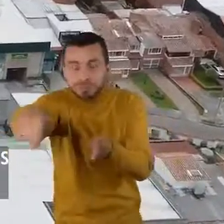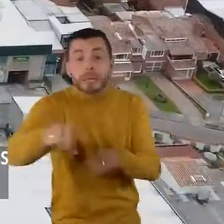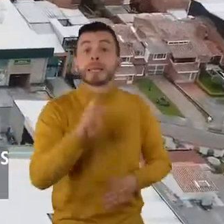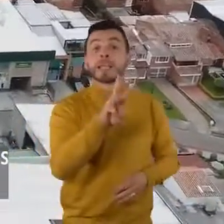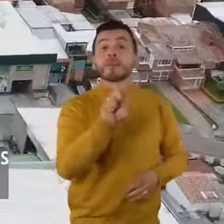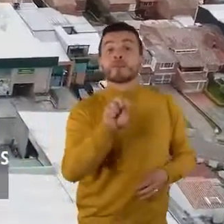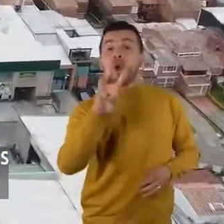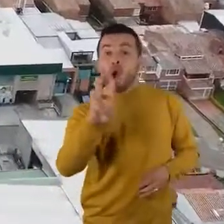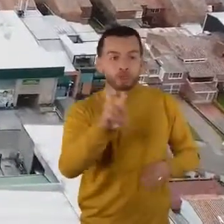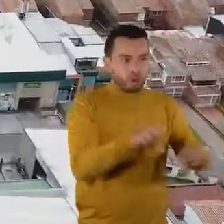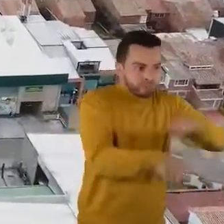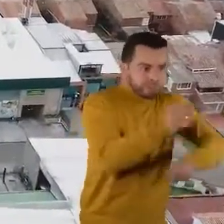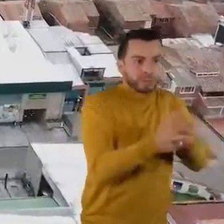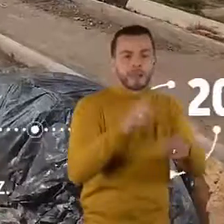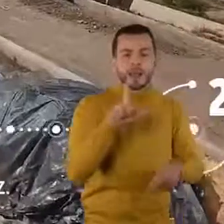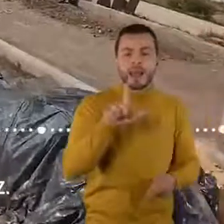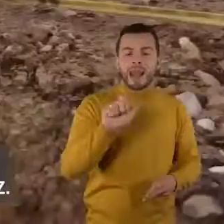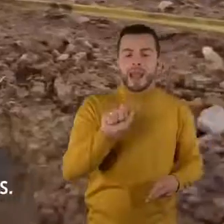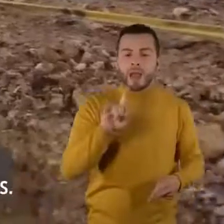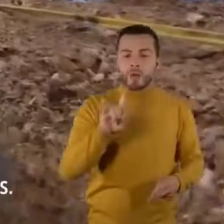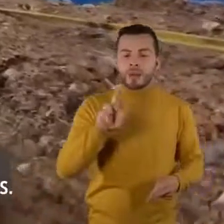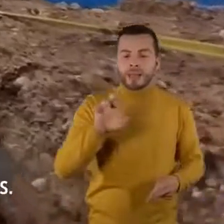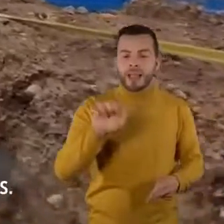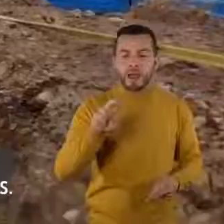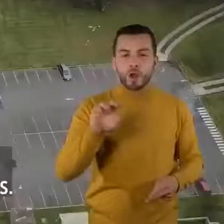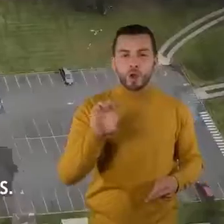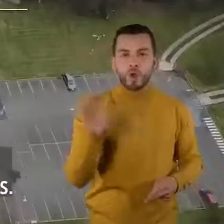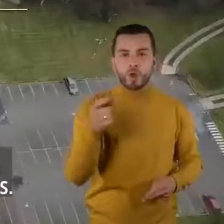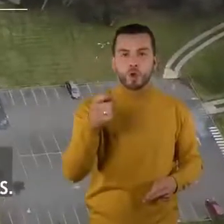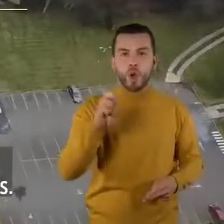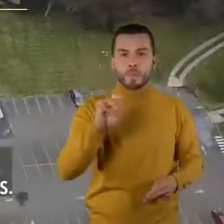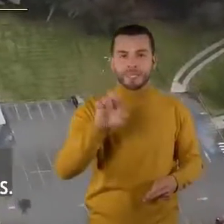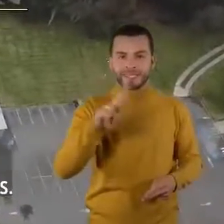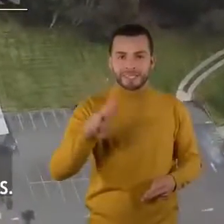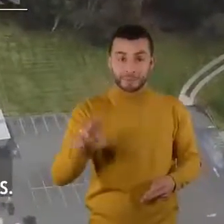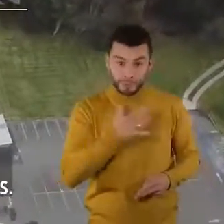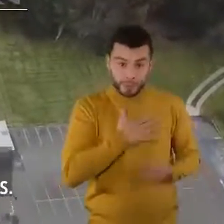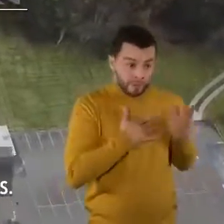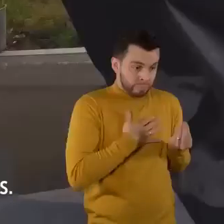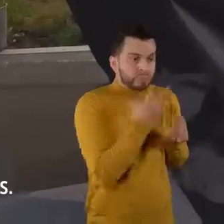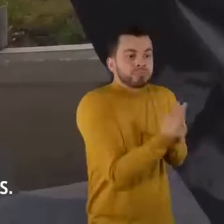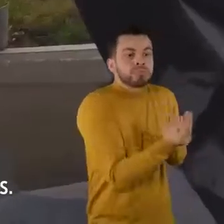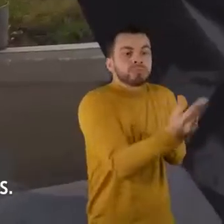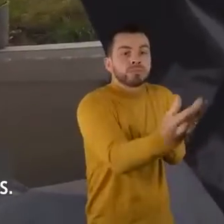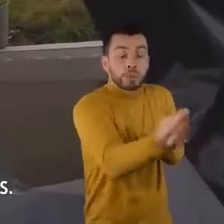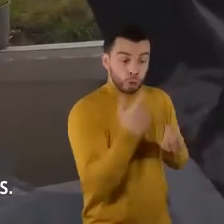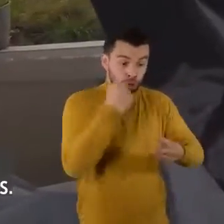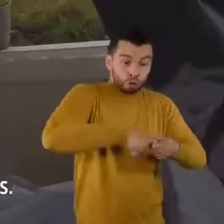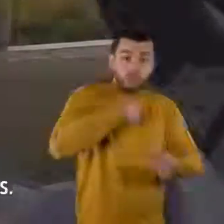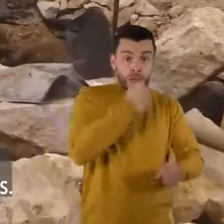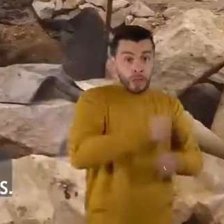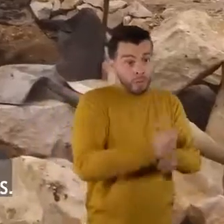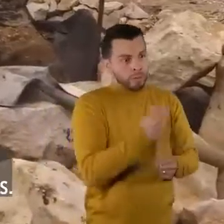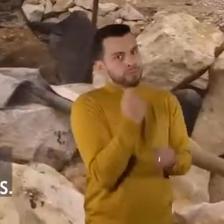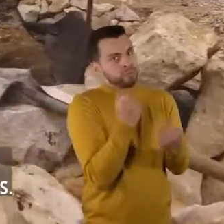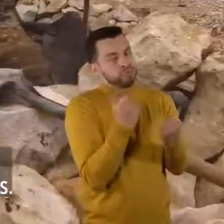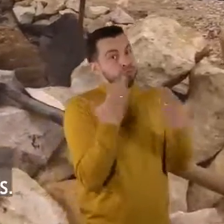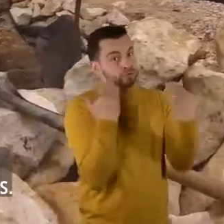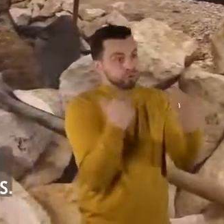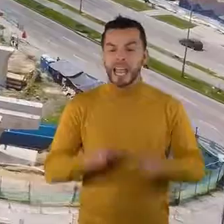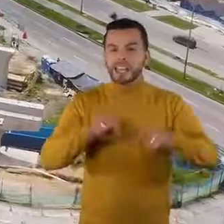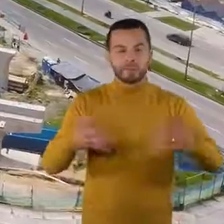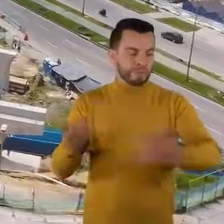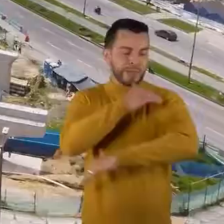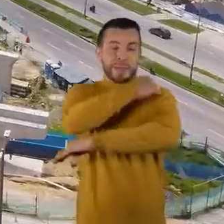son las verdes vías y mayor espacio público estas son ciclo puente canal molinos aceras y ciclo